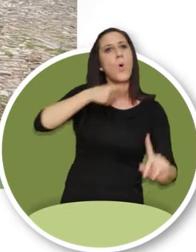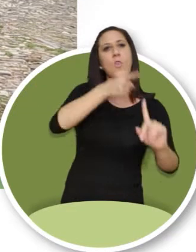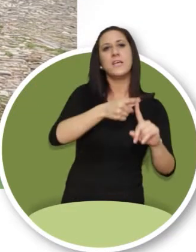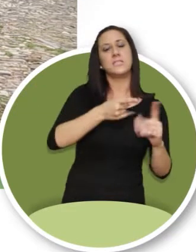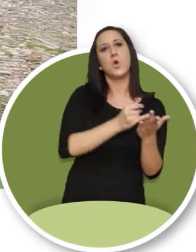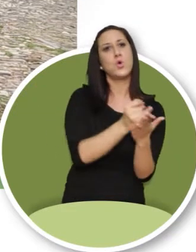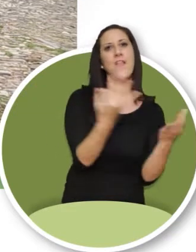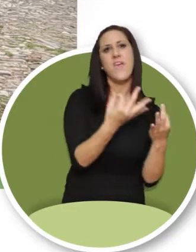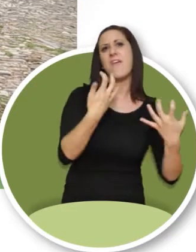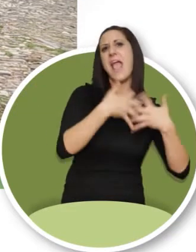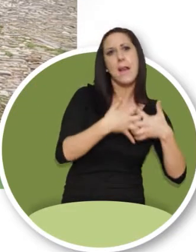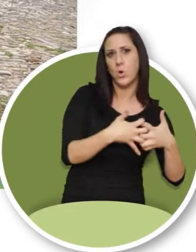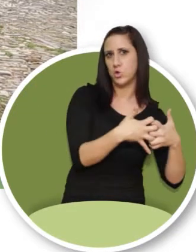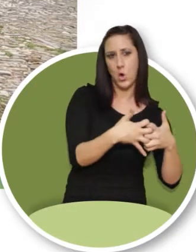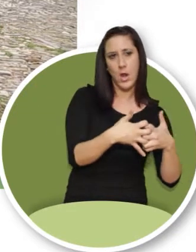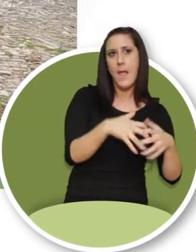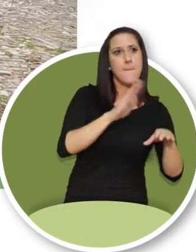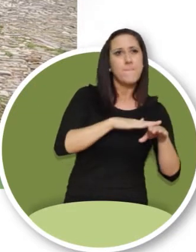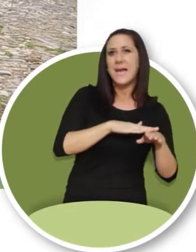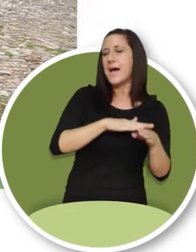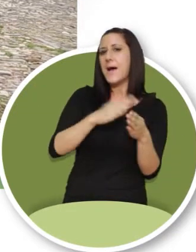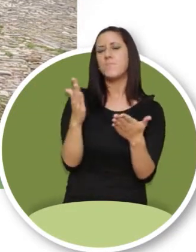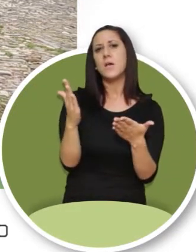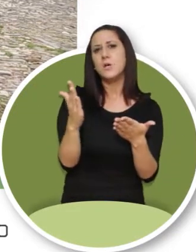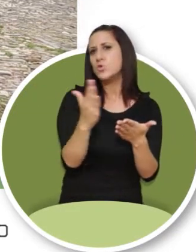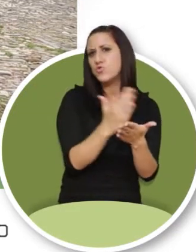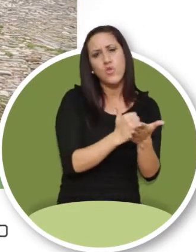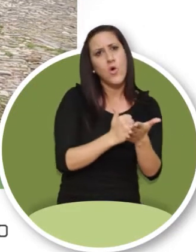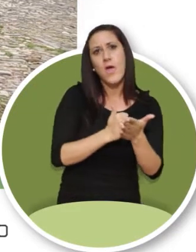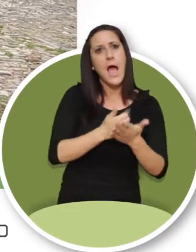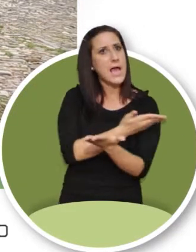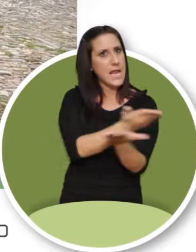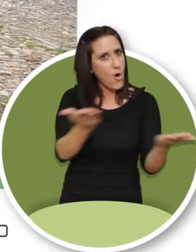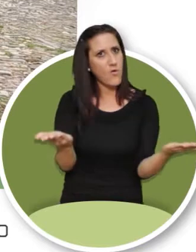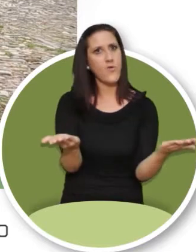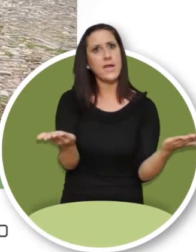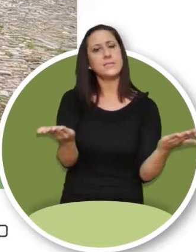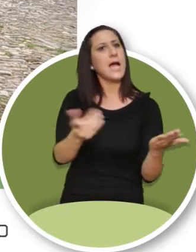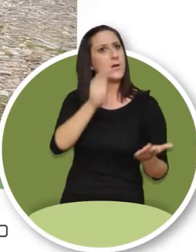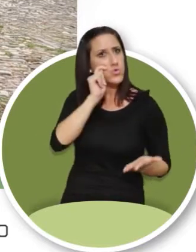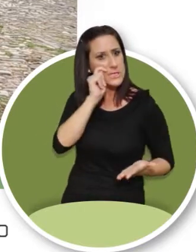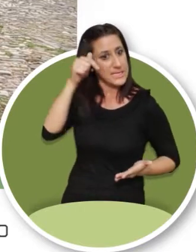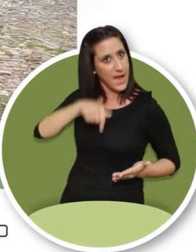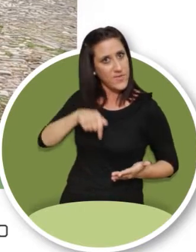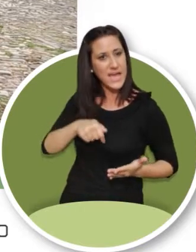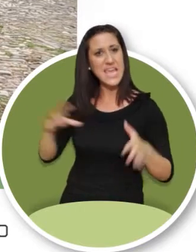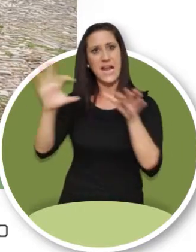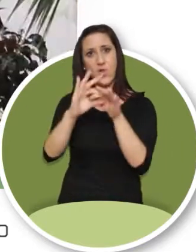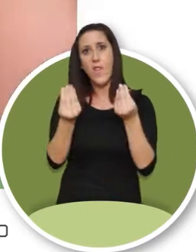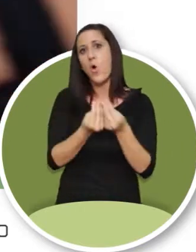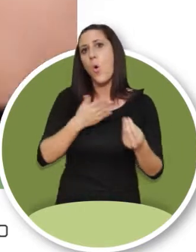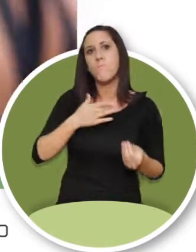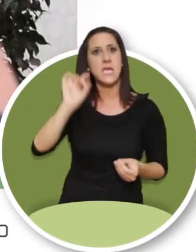destino rural, tiene que ser el motor de entrada, el embudo por donde toda la oferta